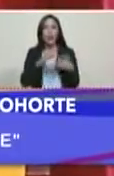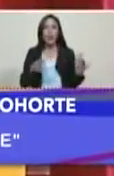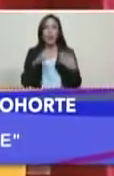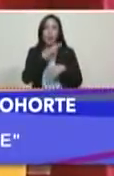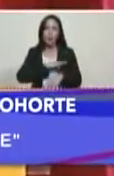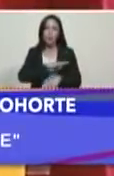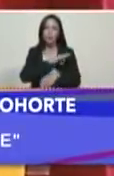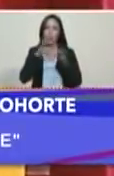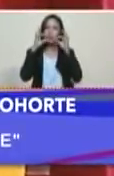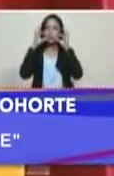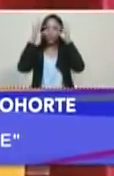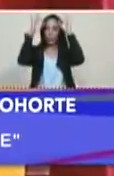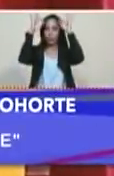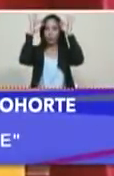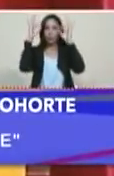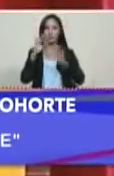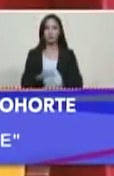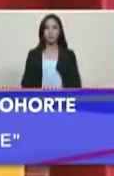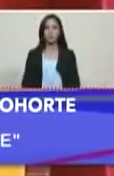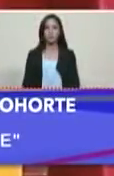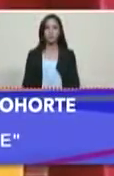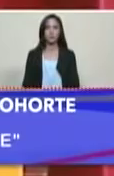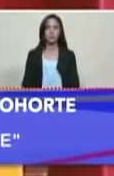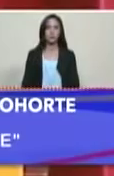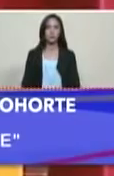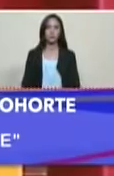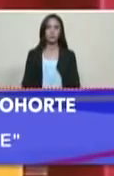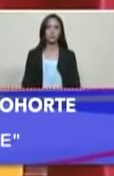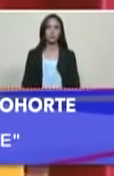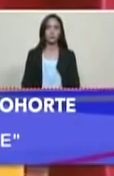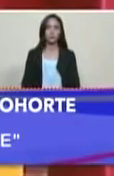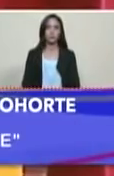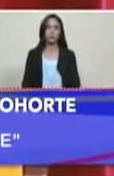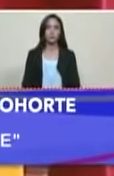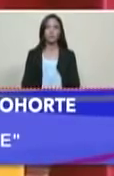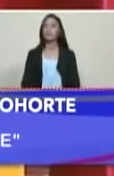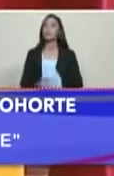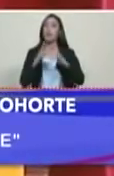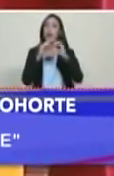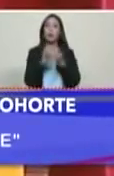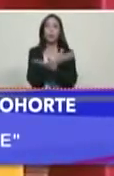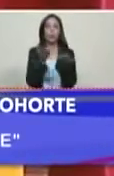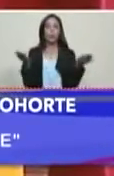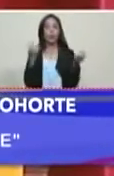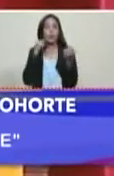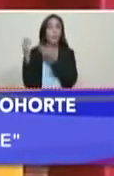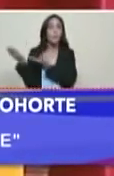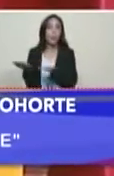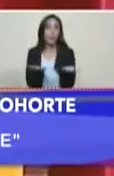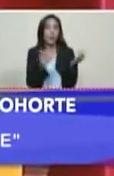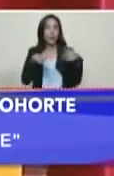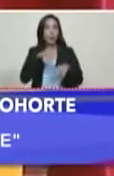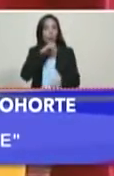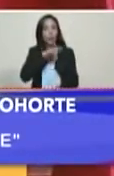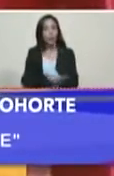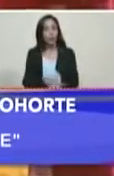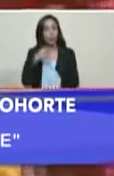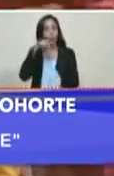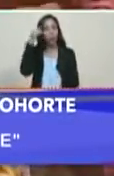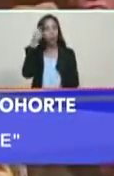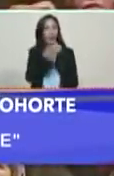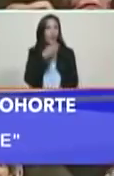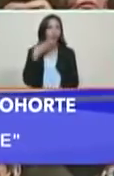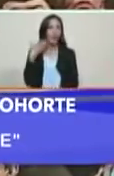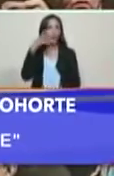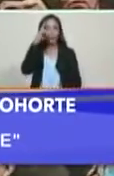Rodríguez. Le damos a todas y todos la bienvenida en este histórico día que enaltece